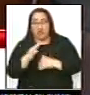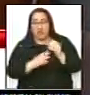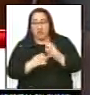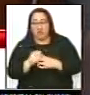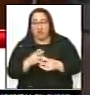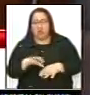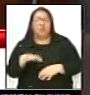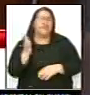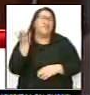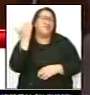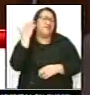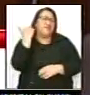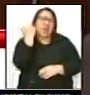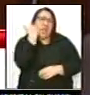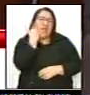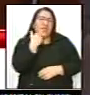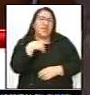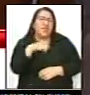muy viejo.